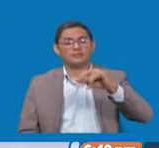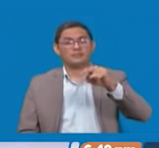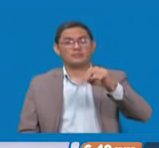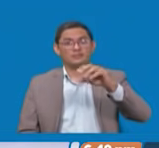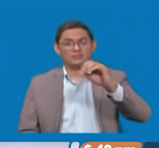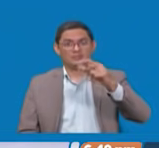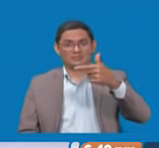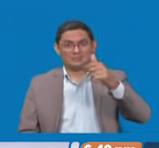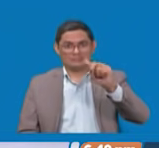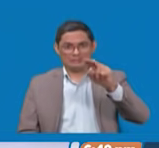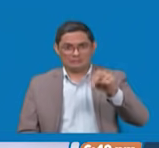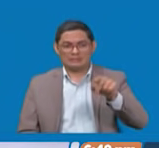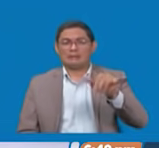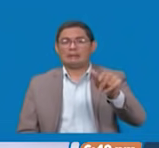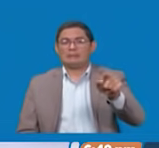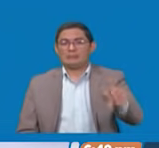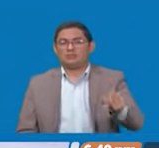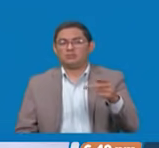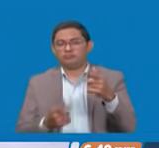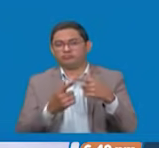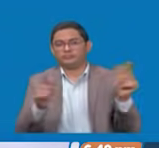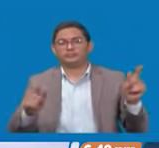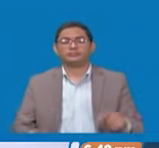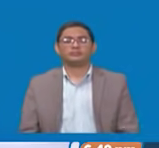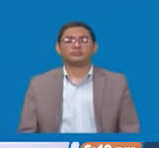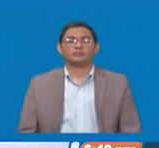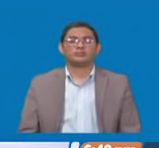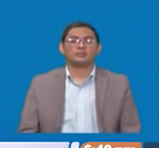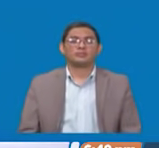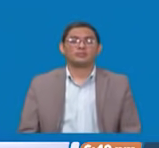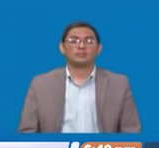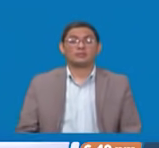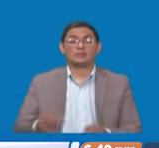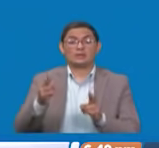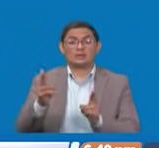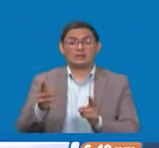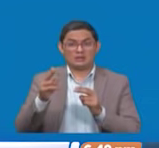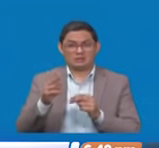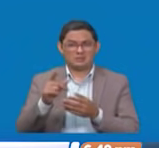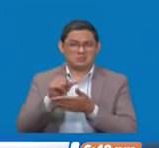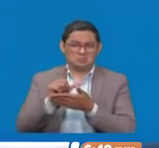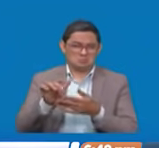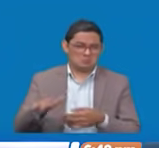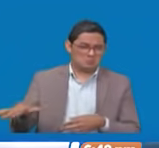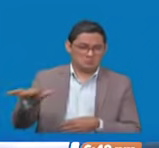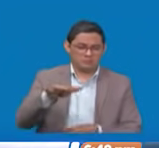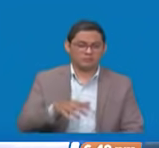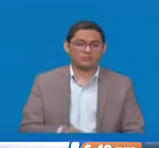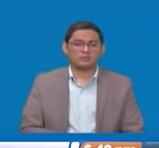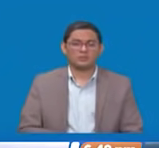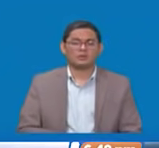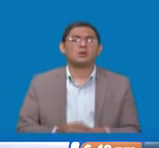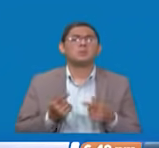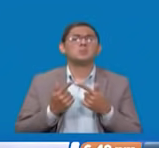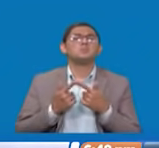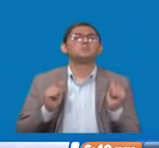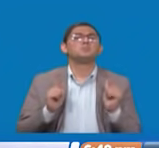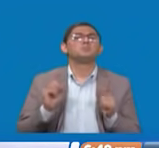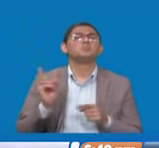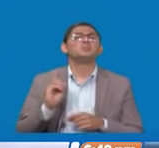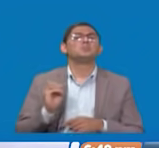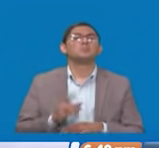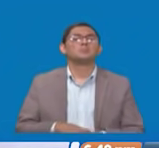para la península de azuero informamos que a partir del 20 de septiembre quedan libres de toda medida los